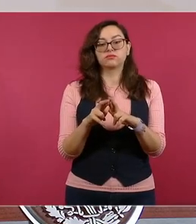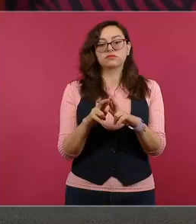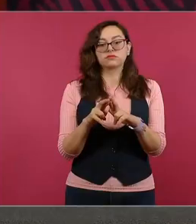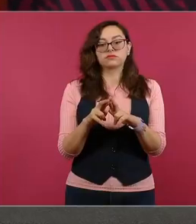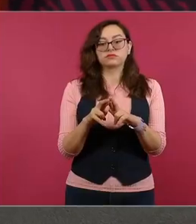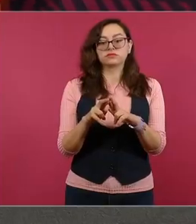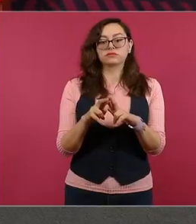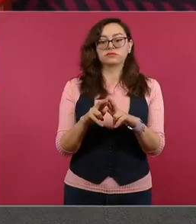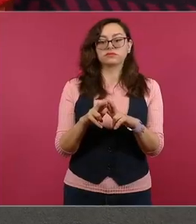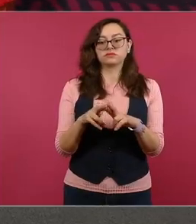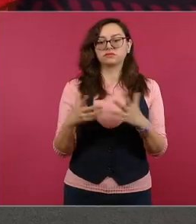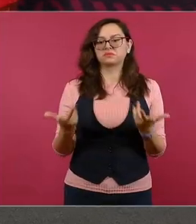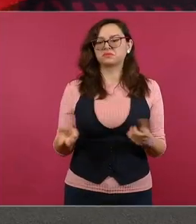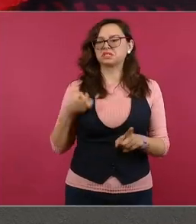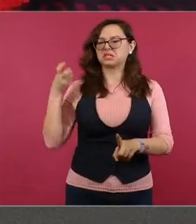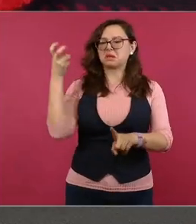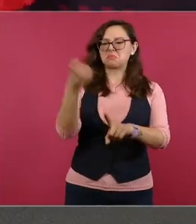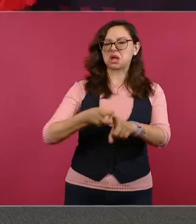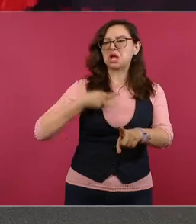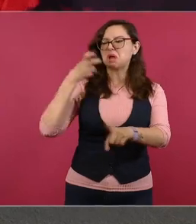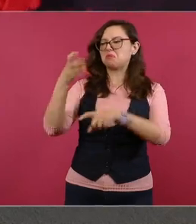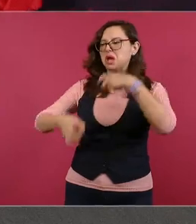maestros ofendiéndome